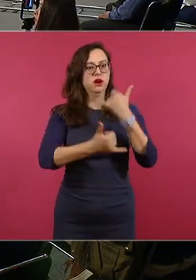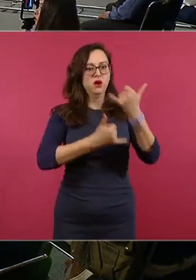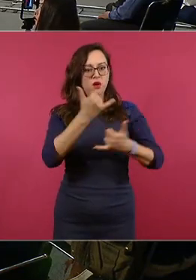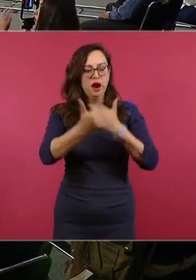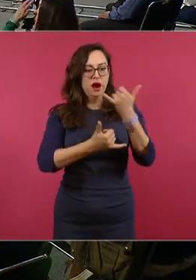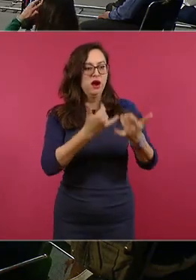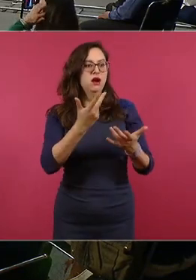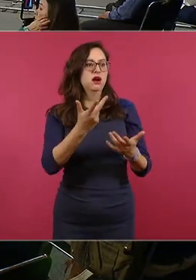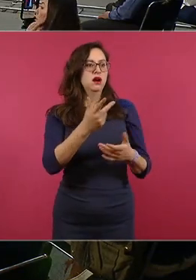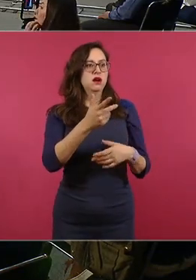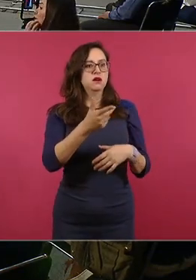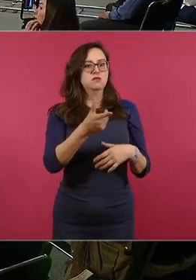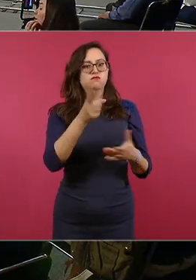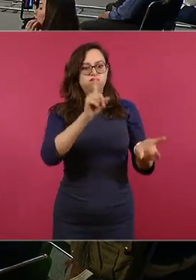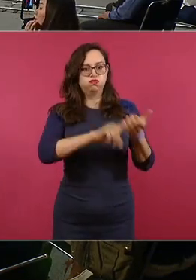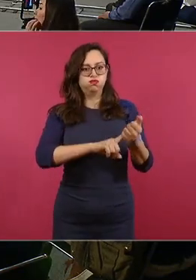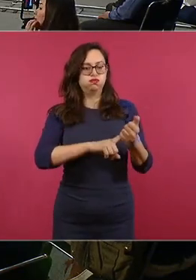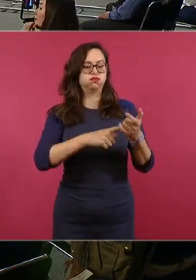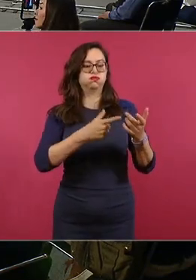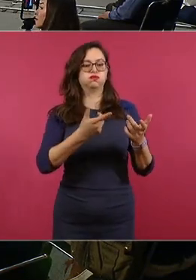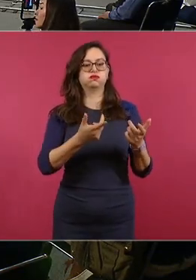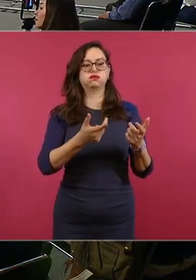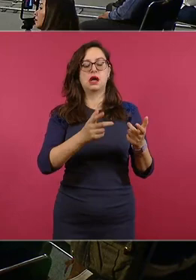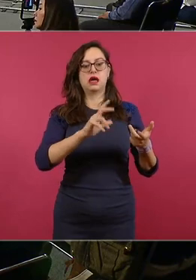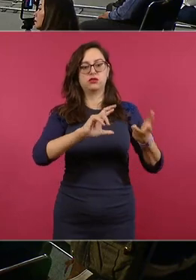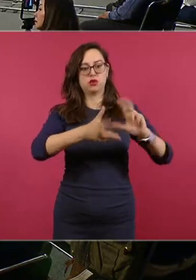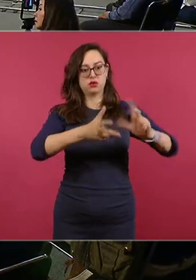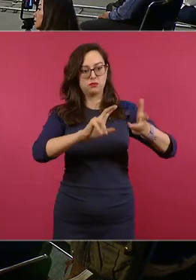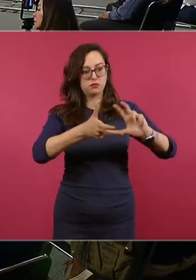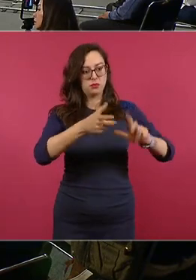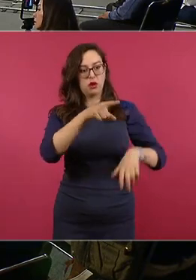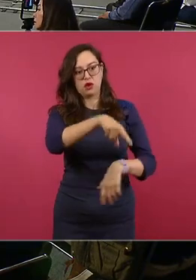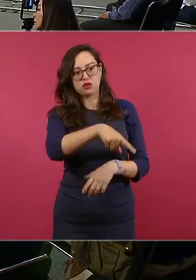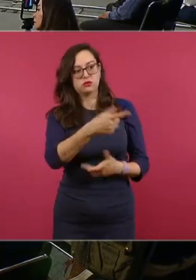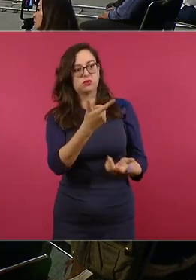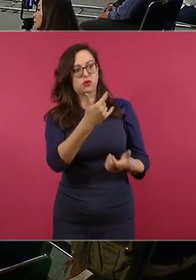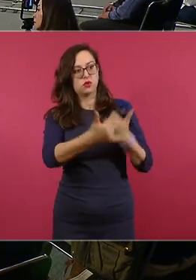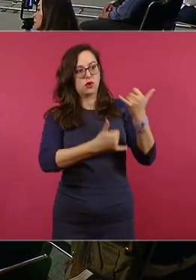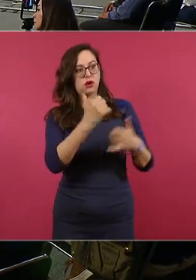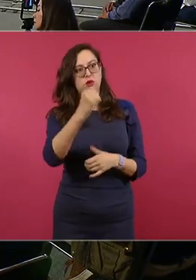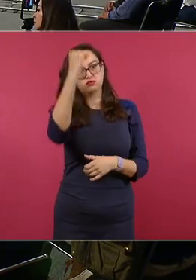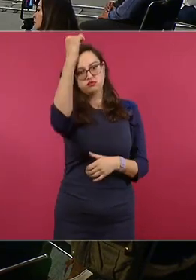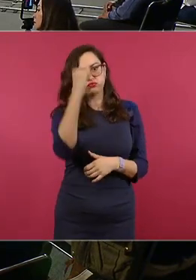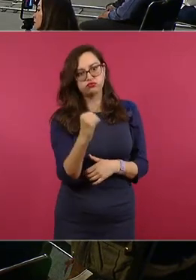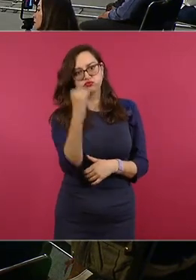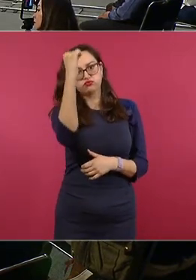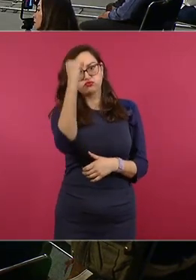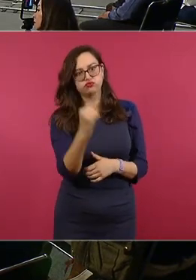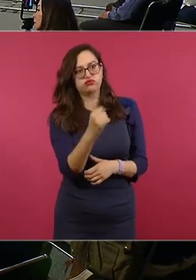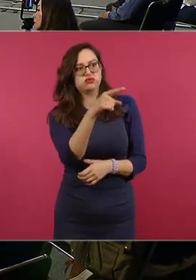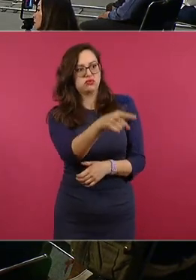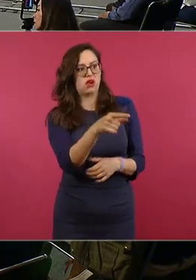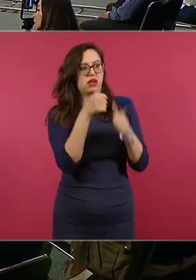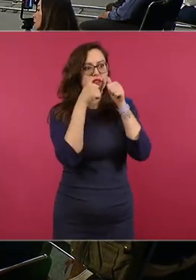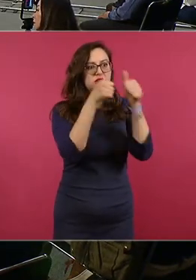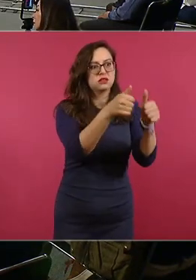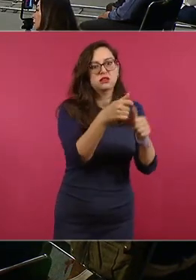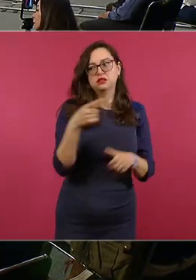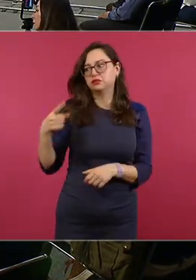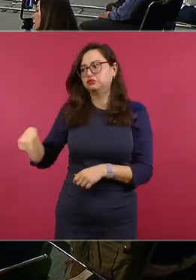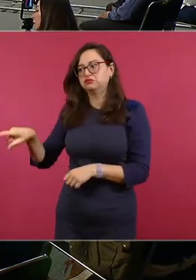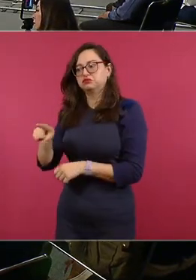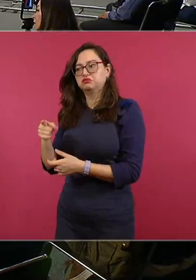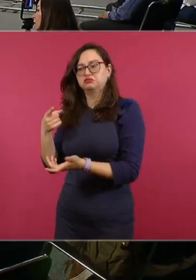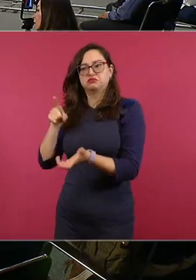interior del Hipódromo de las Américas y que ellos pues obviamente temen que se pierda, que se extinga completamente